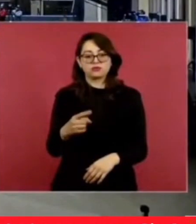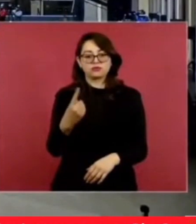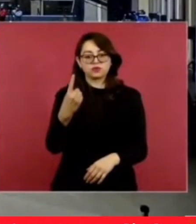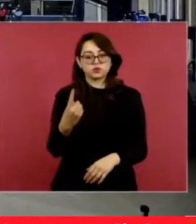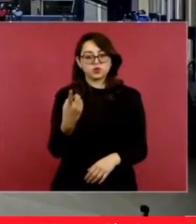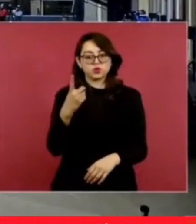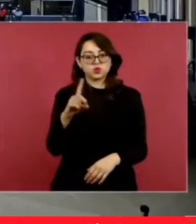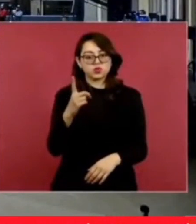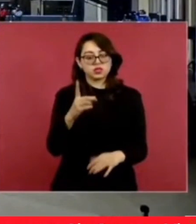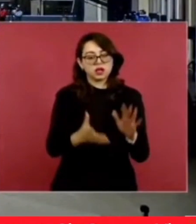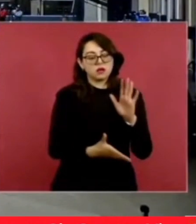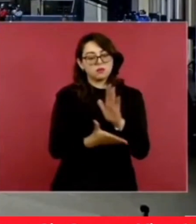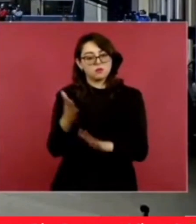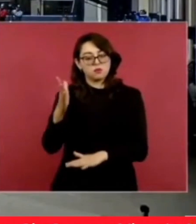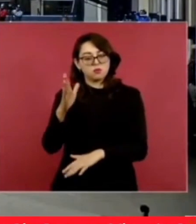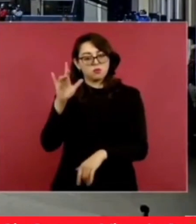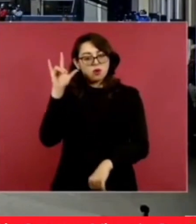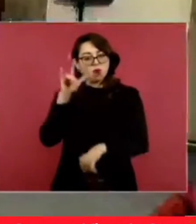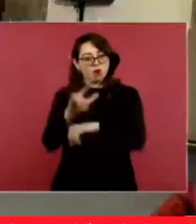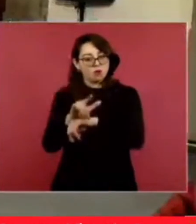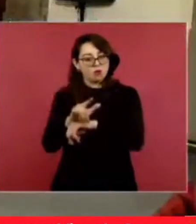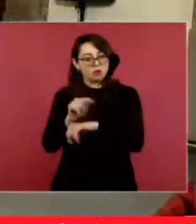al aeropuerto de Tulum.